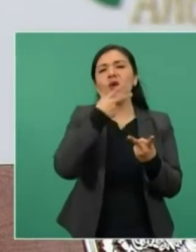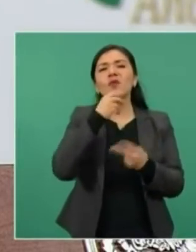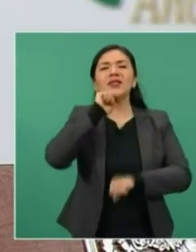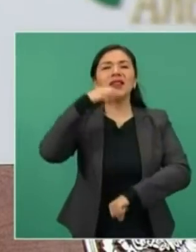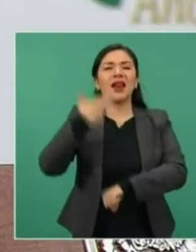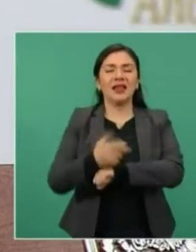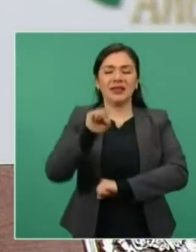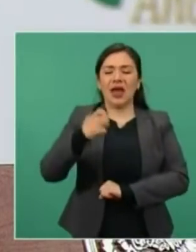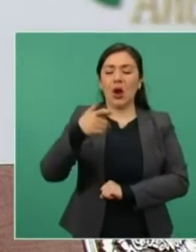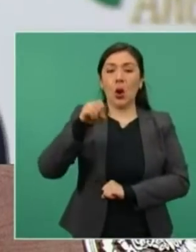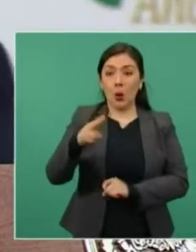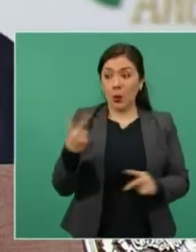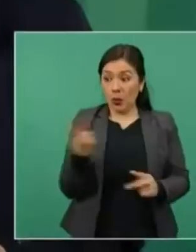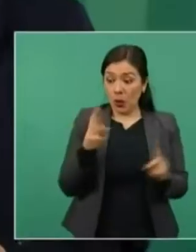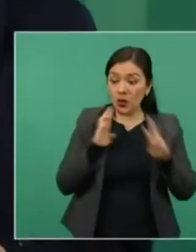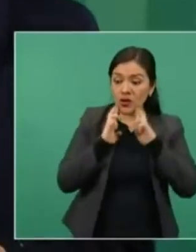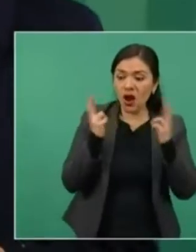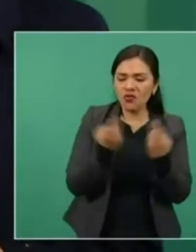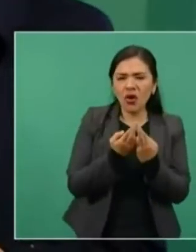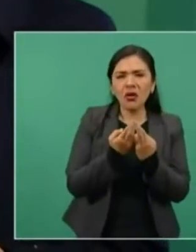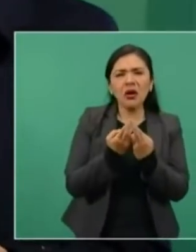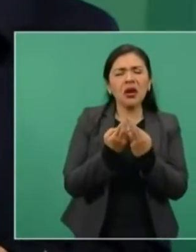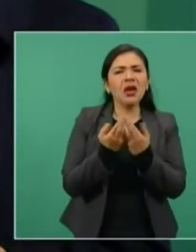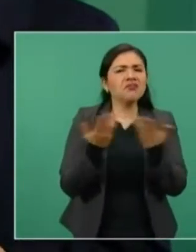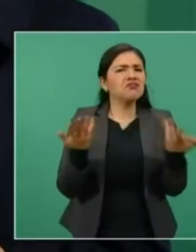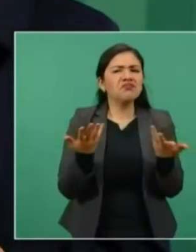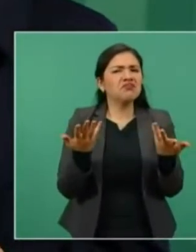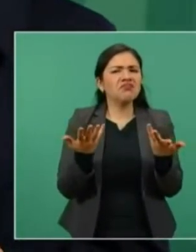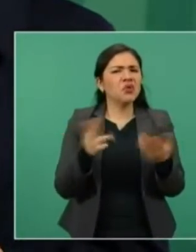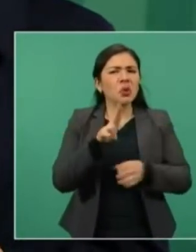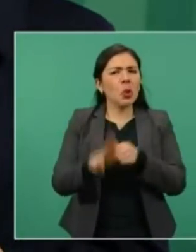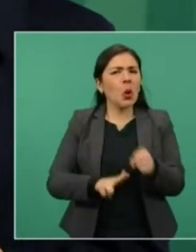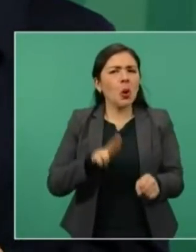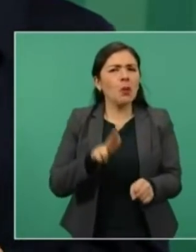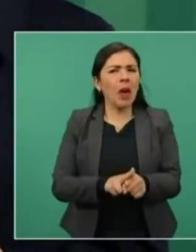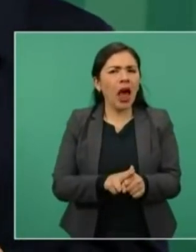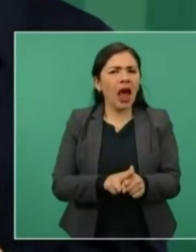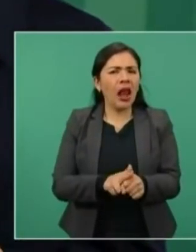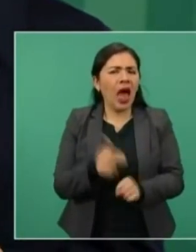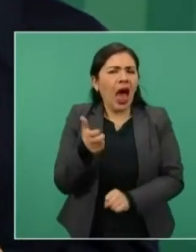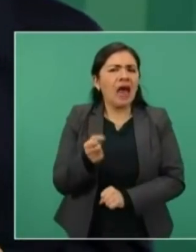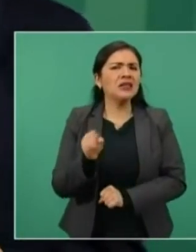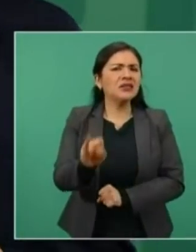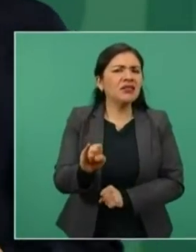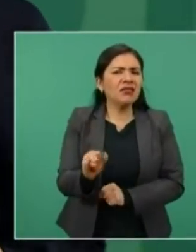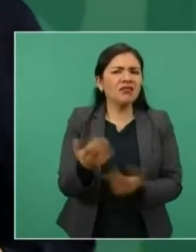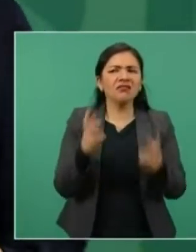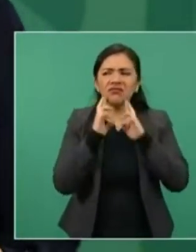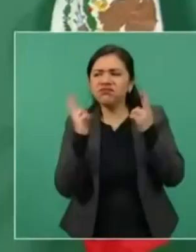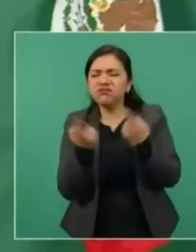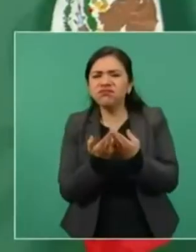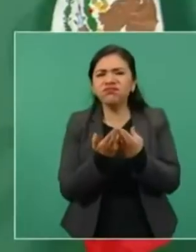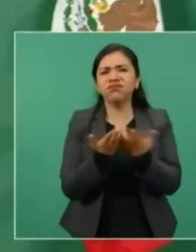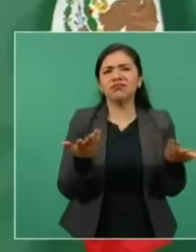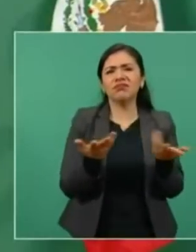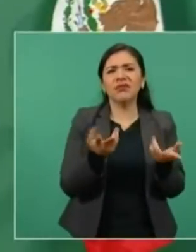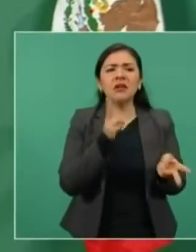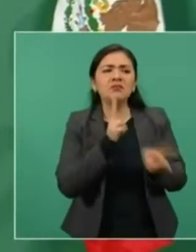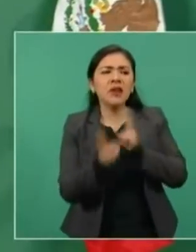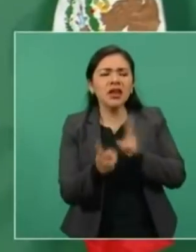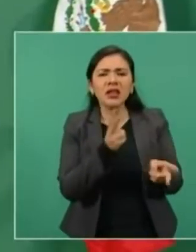decoración pues es normal que se dé esta